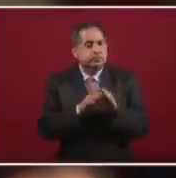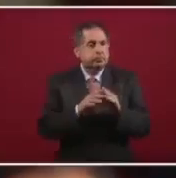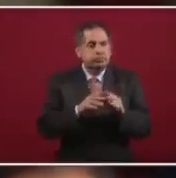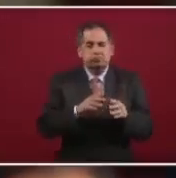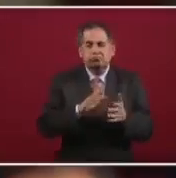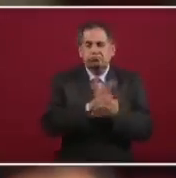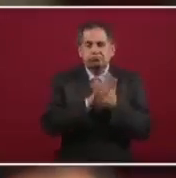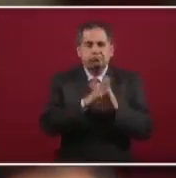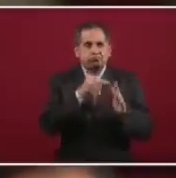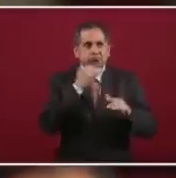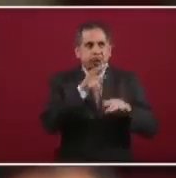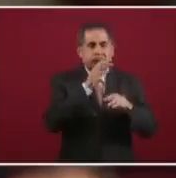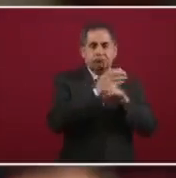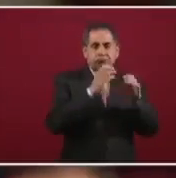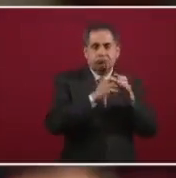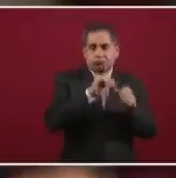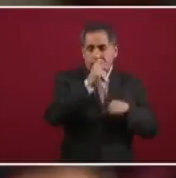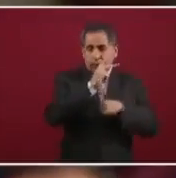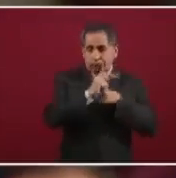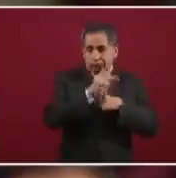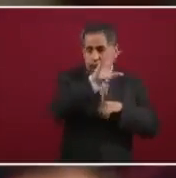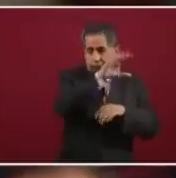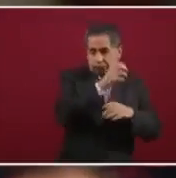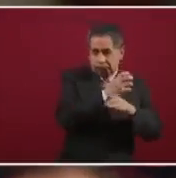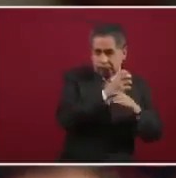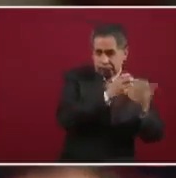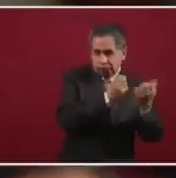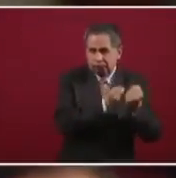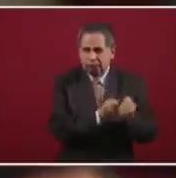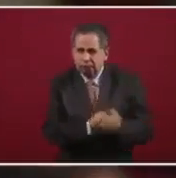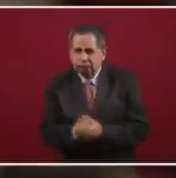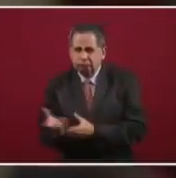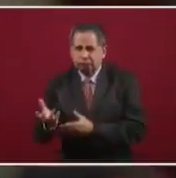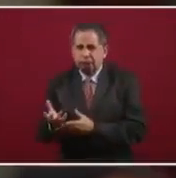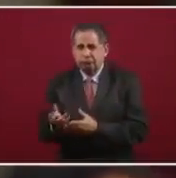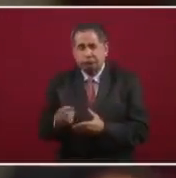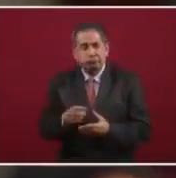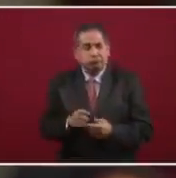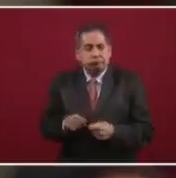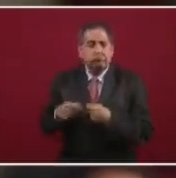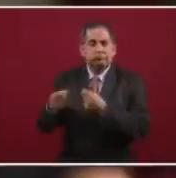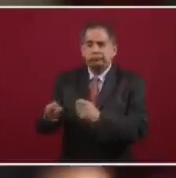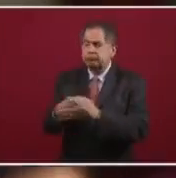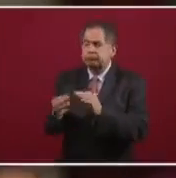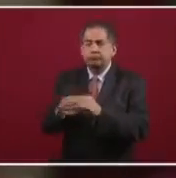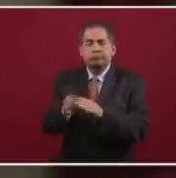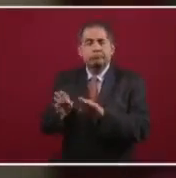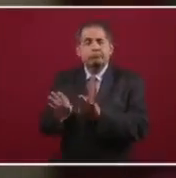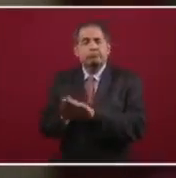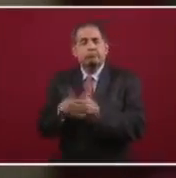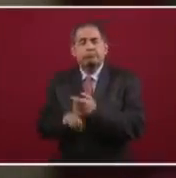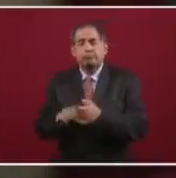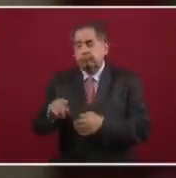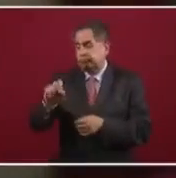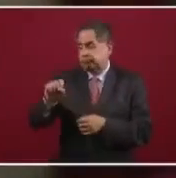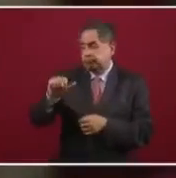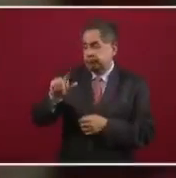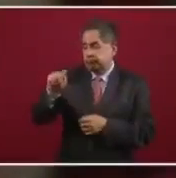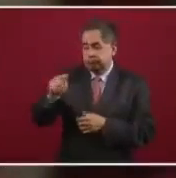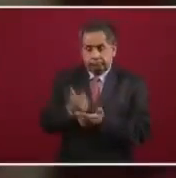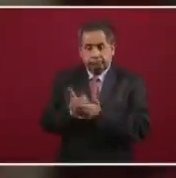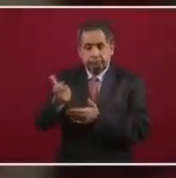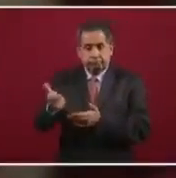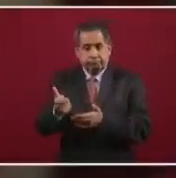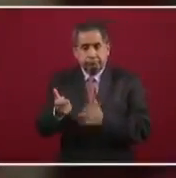los contrabandistas, tienen la obligación de dar una garantía, de dar una garantía al SAT, de pagar, dejar una